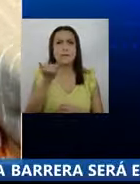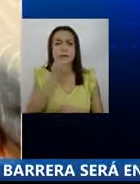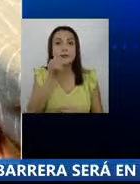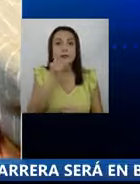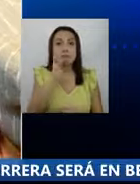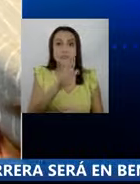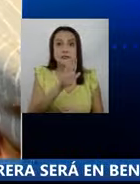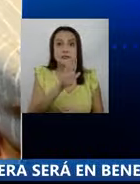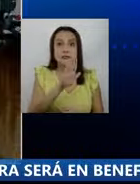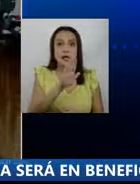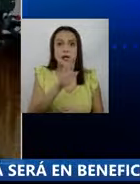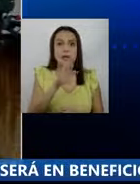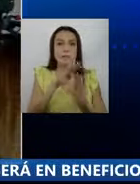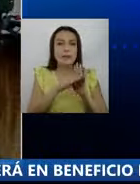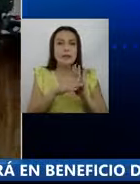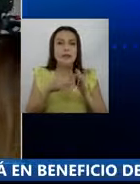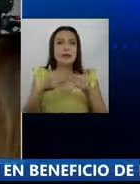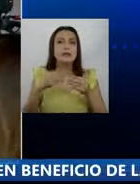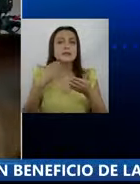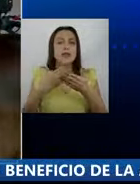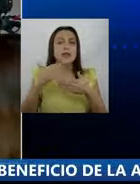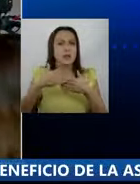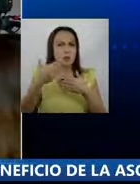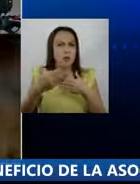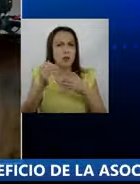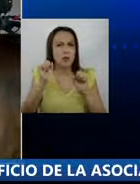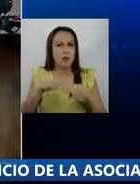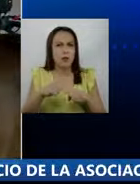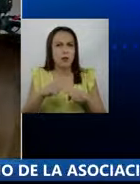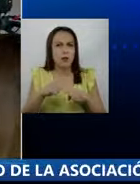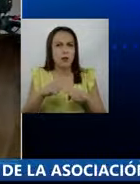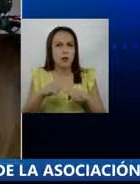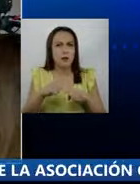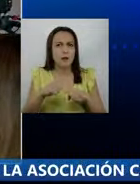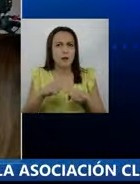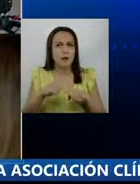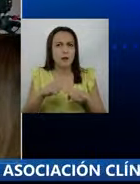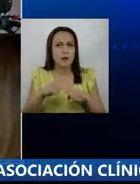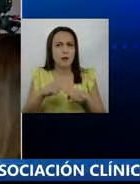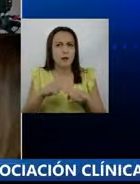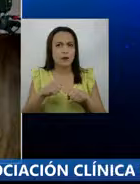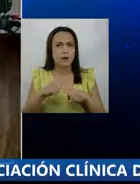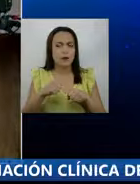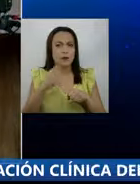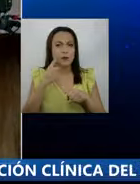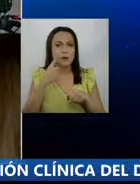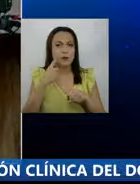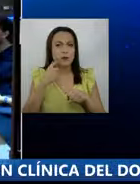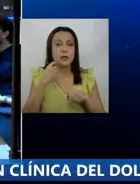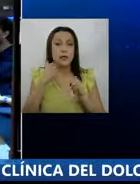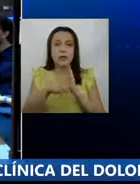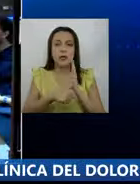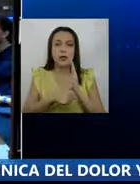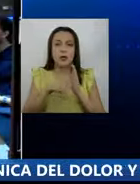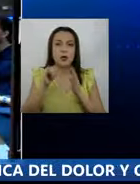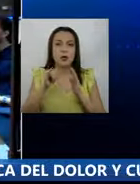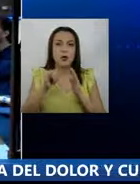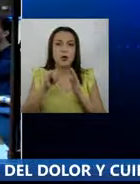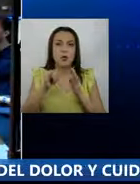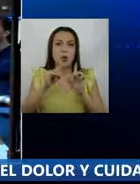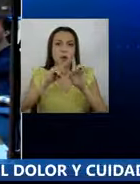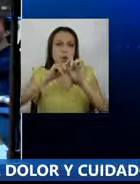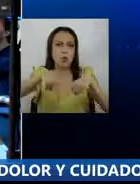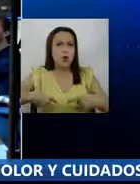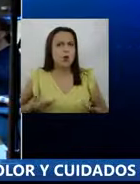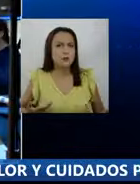medida cautelar llega después? ¿También se puede dar por las elecciones quedarían como, no tendrían